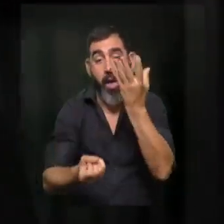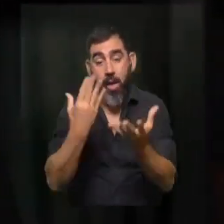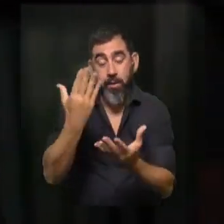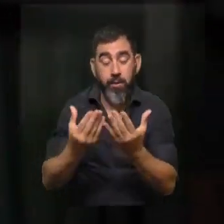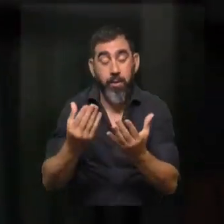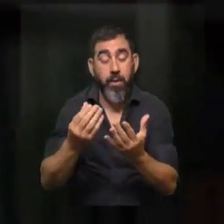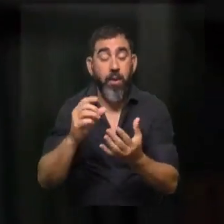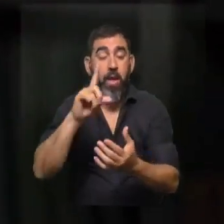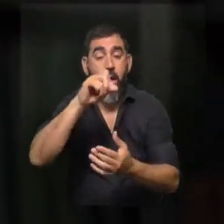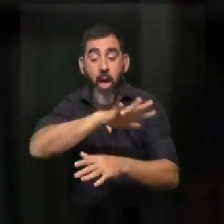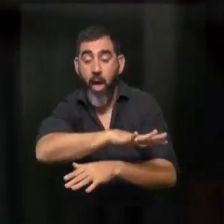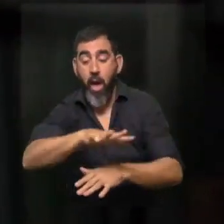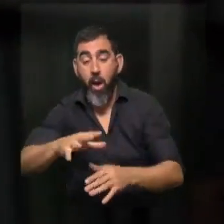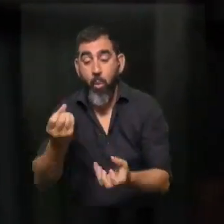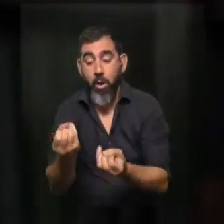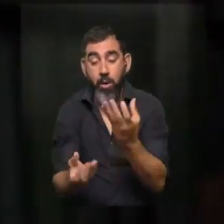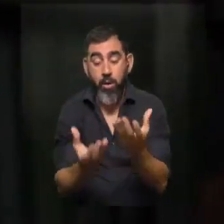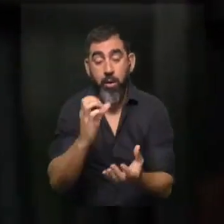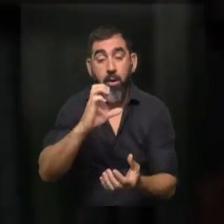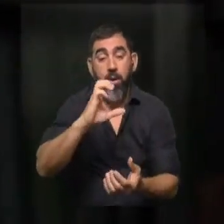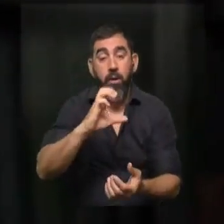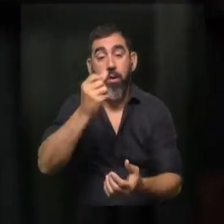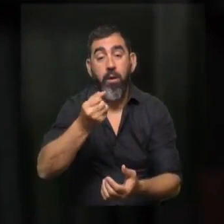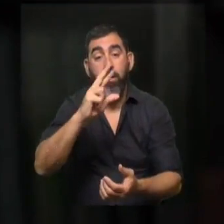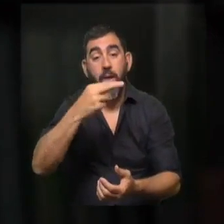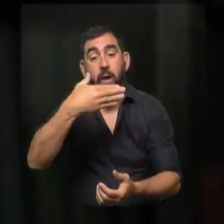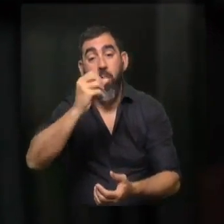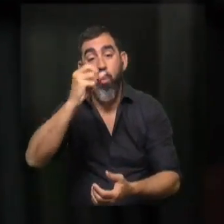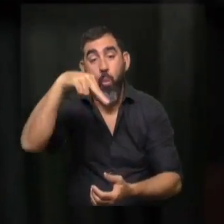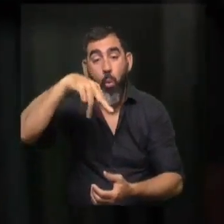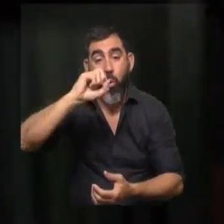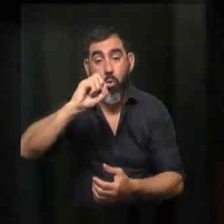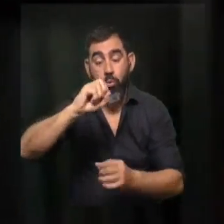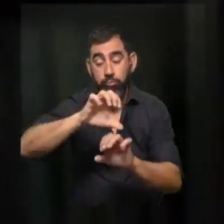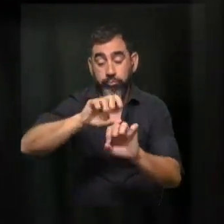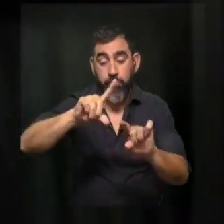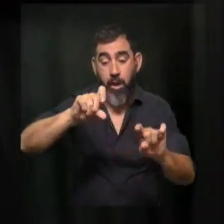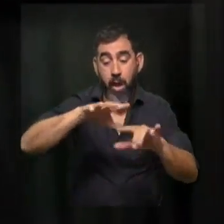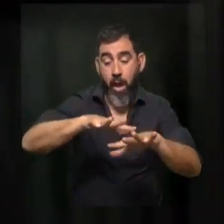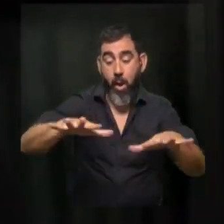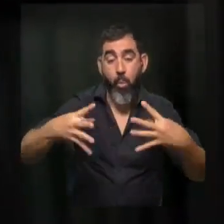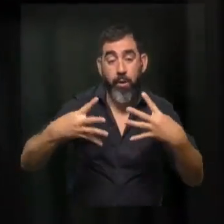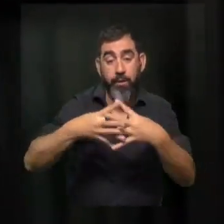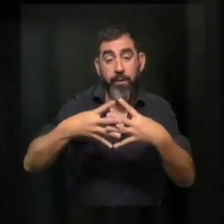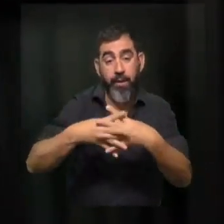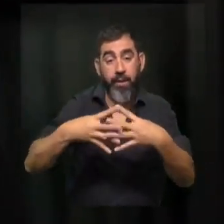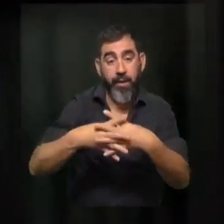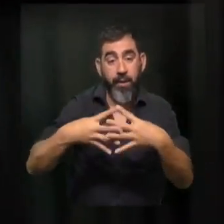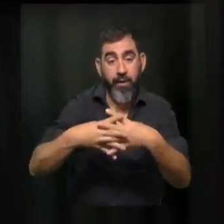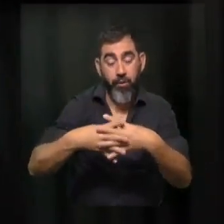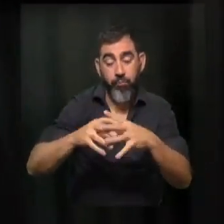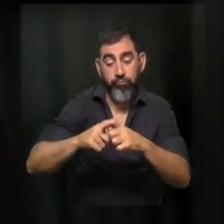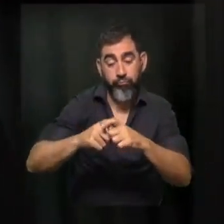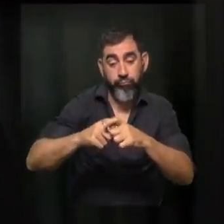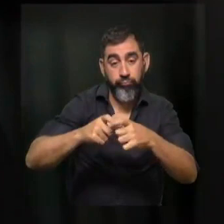ecosistemas acuáticos, fijan carbono a partir de la atmósfera o a partir de gases disueltos en el agua en sus tejidos, es decir, biomasa. O sea, crecen a partir de